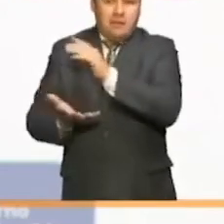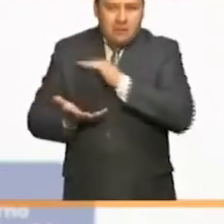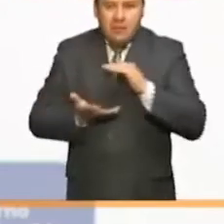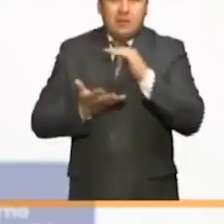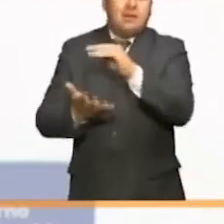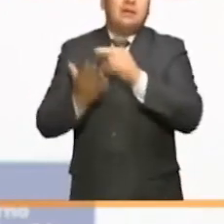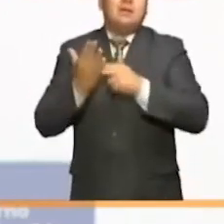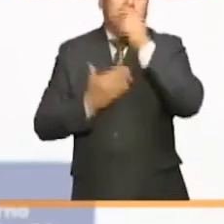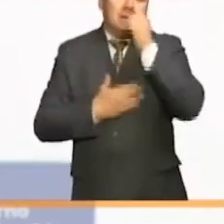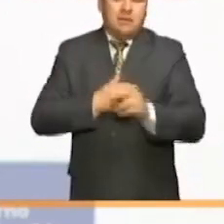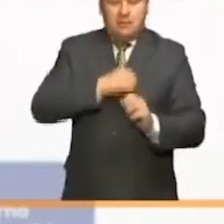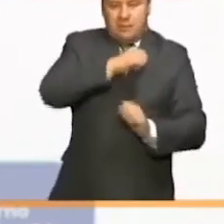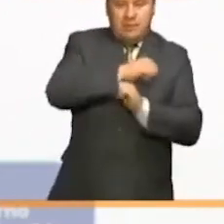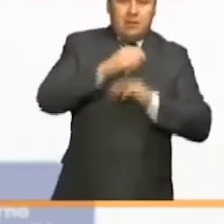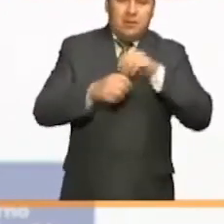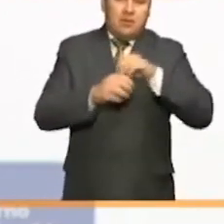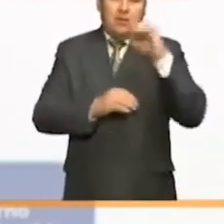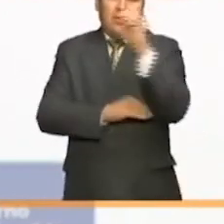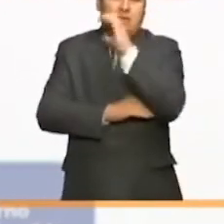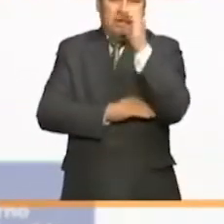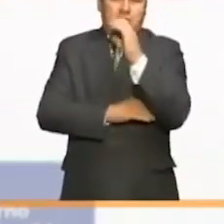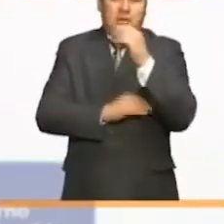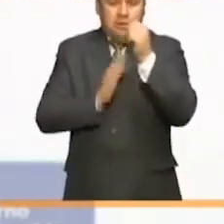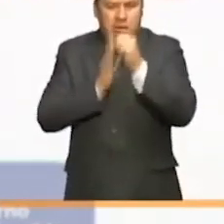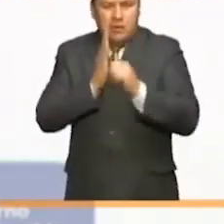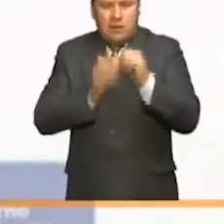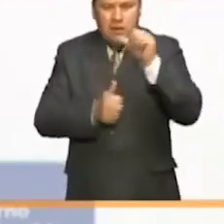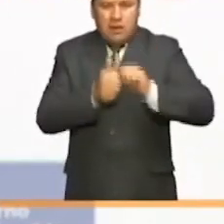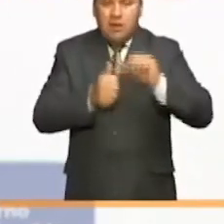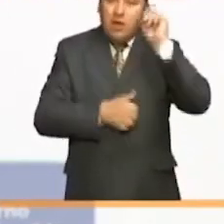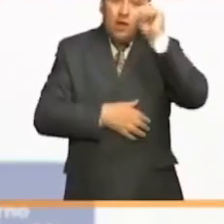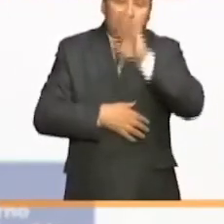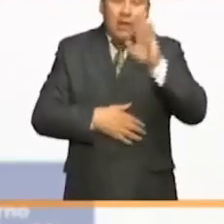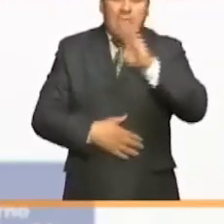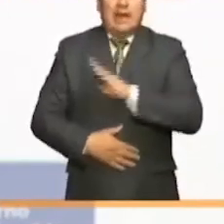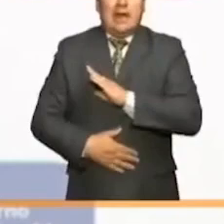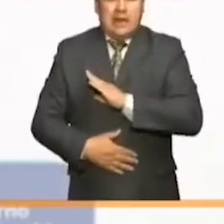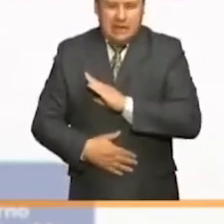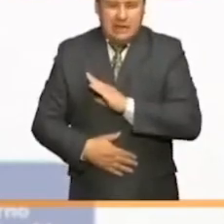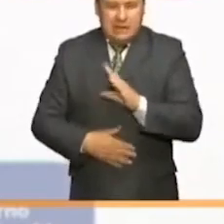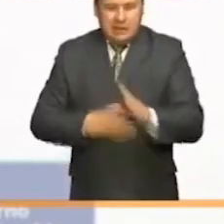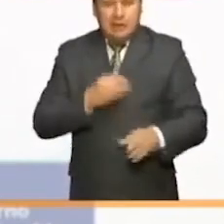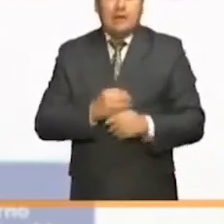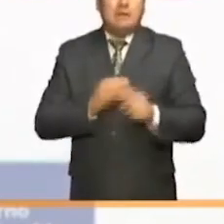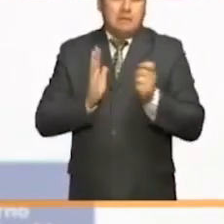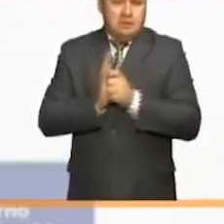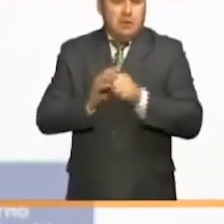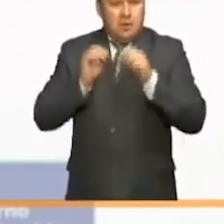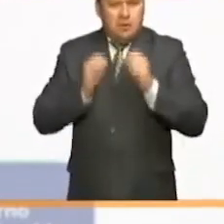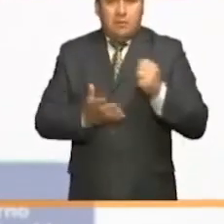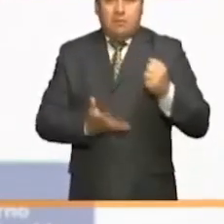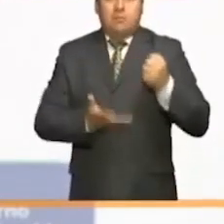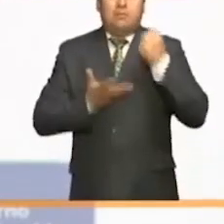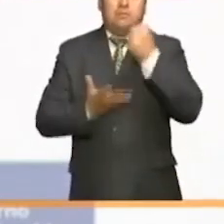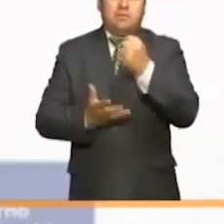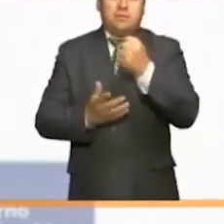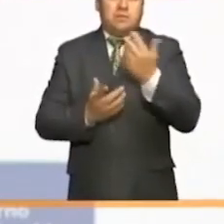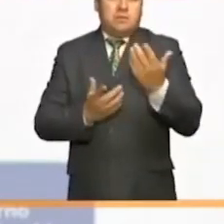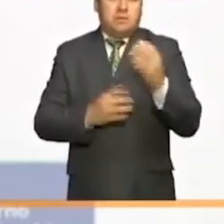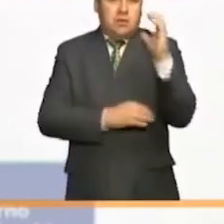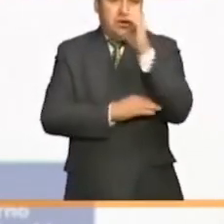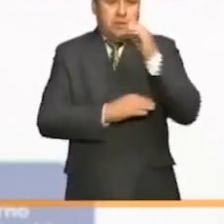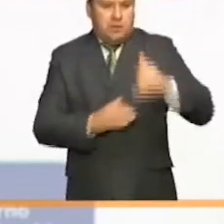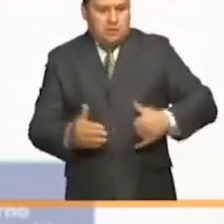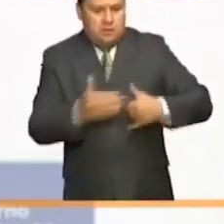los grandes proyectos de infraestructura de colombia las grandes programas de cada uno de los gobernadores y alcaldes además de eso poder tener recursos para proteger a los